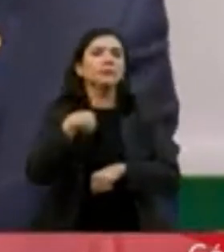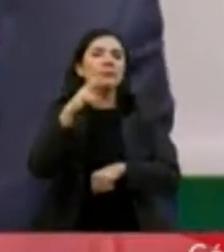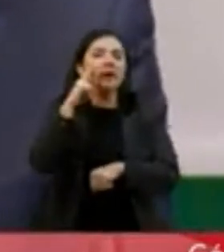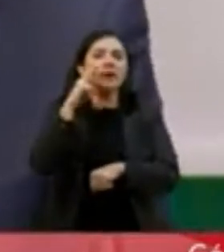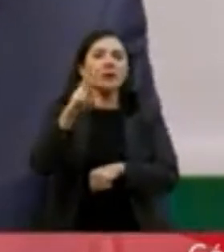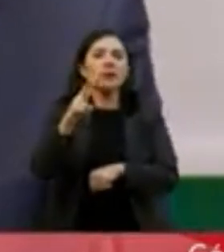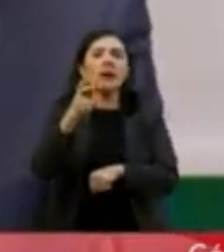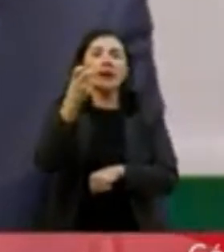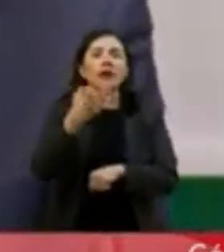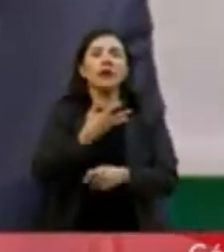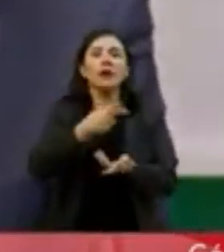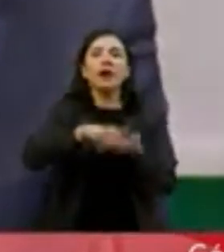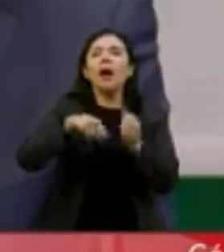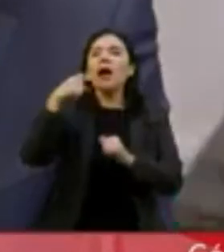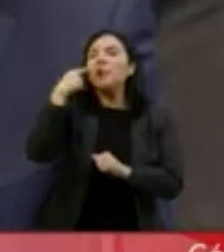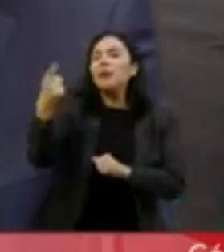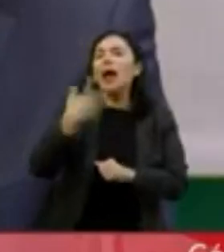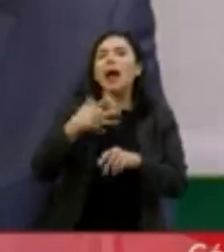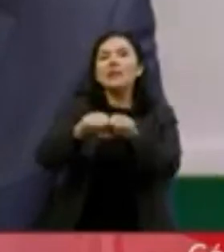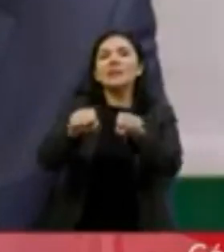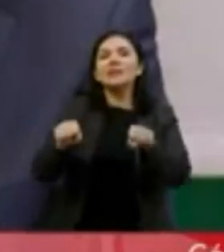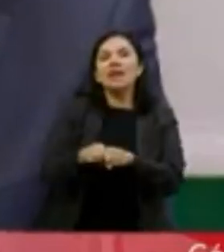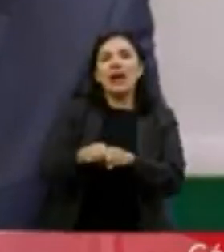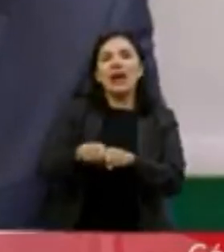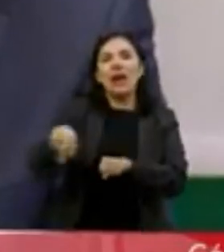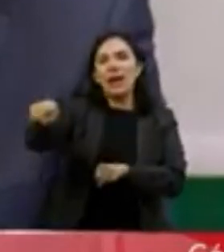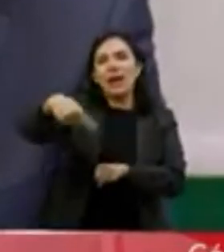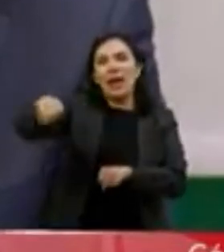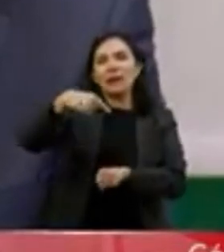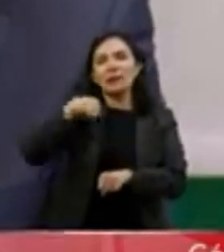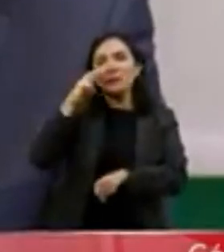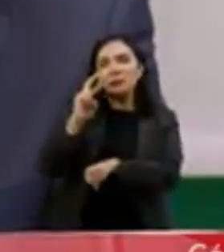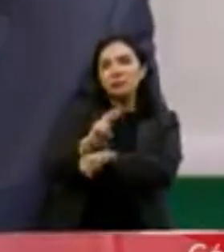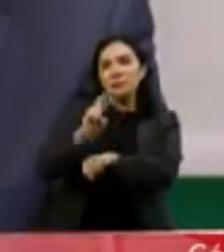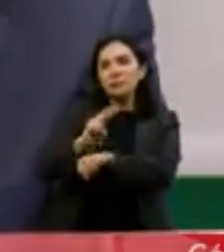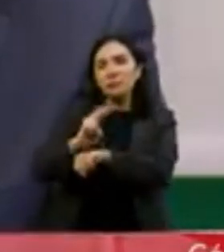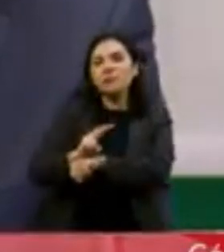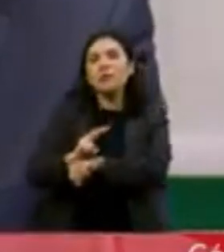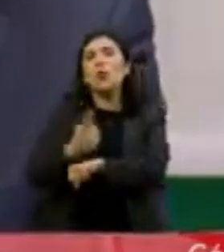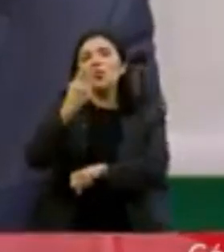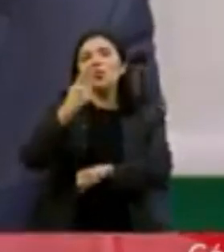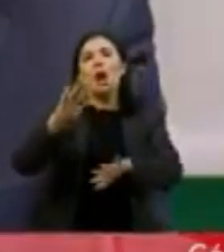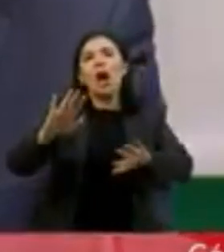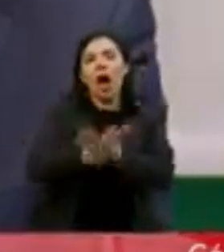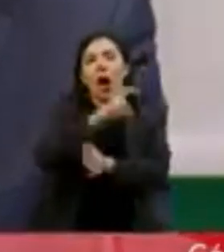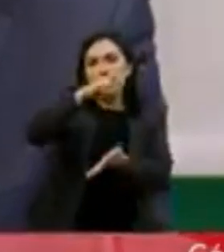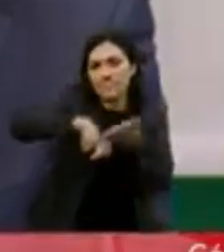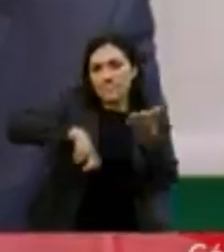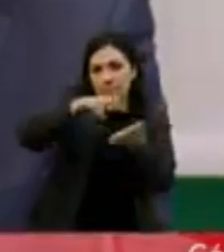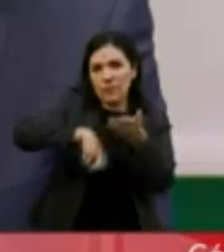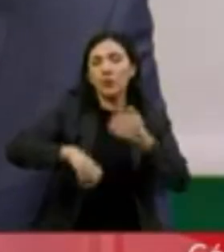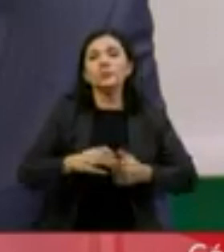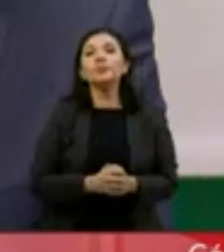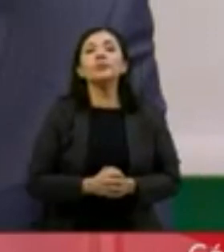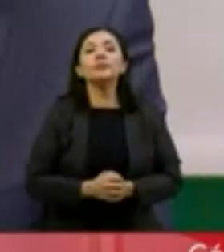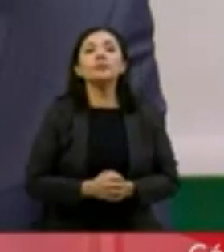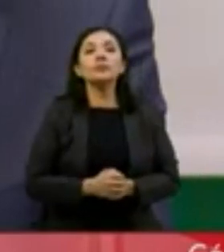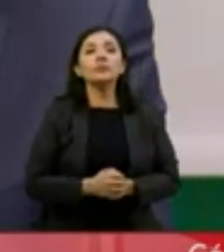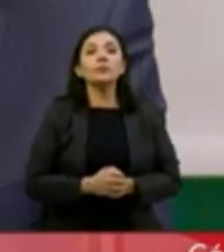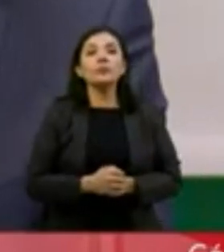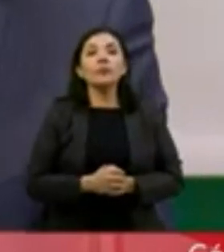en una salita de aquí del senado de la República y se hizo una modificación